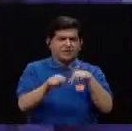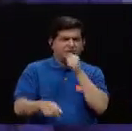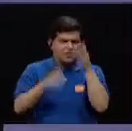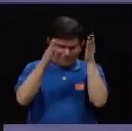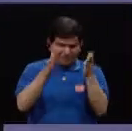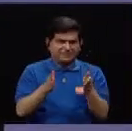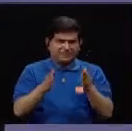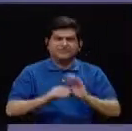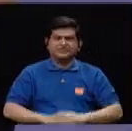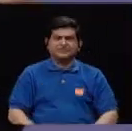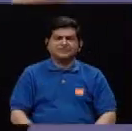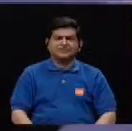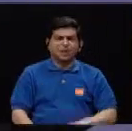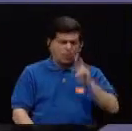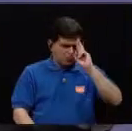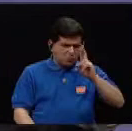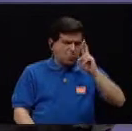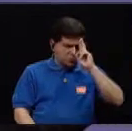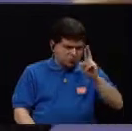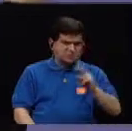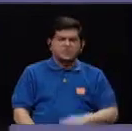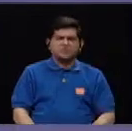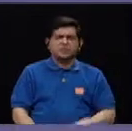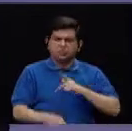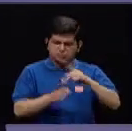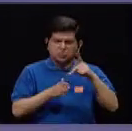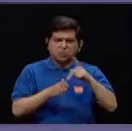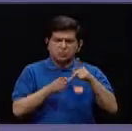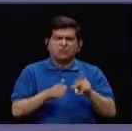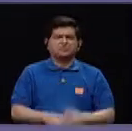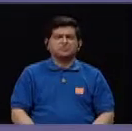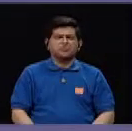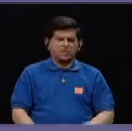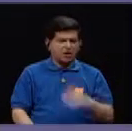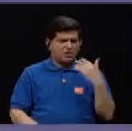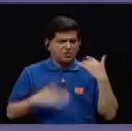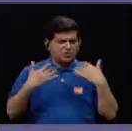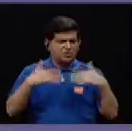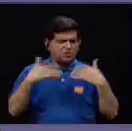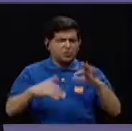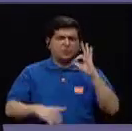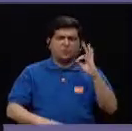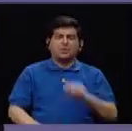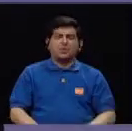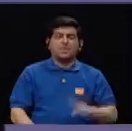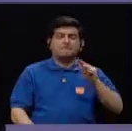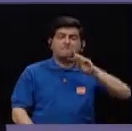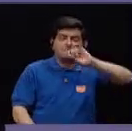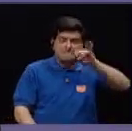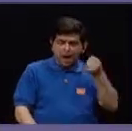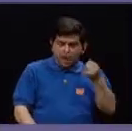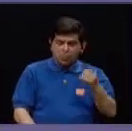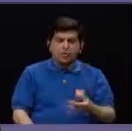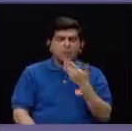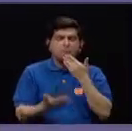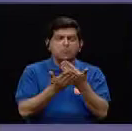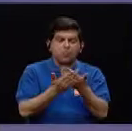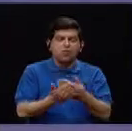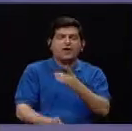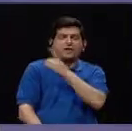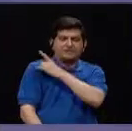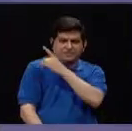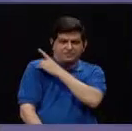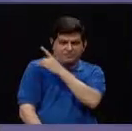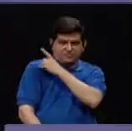Entonces, muy respetuosos ellos, muy profesionales, súper profesionales. Y Maureen, muy buena